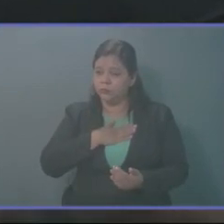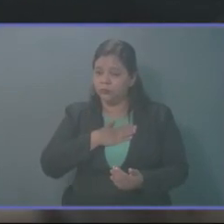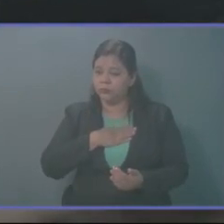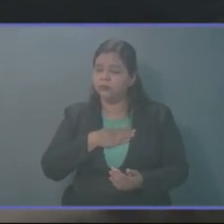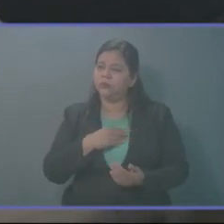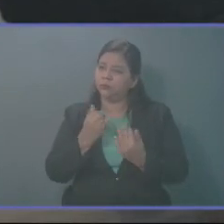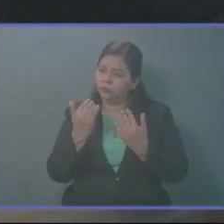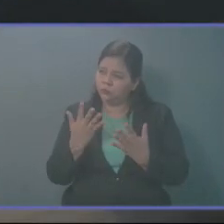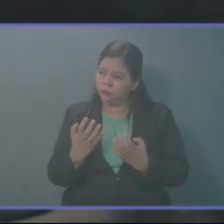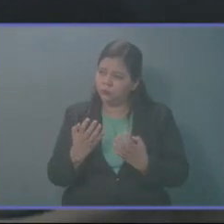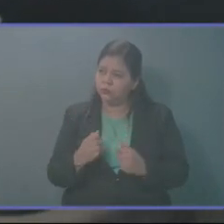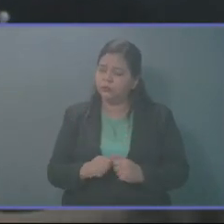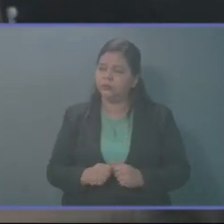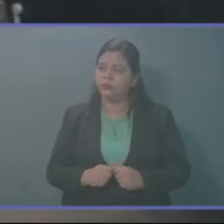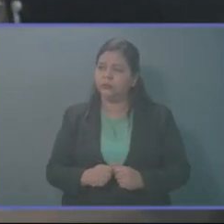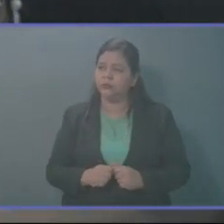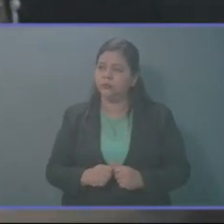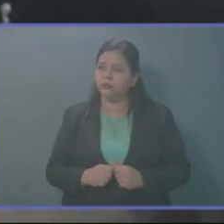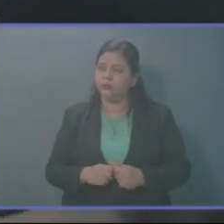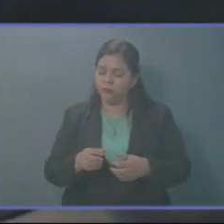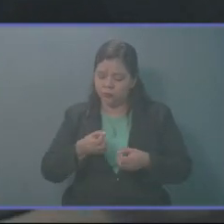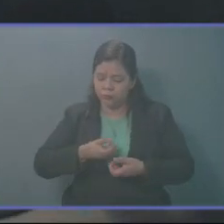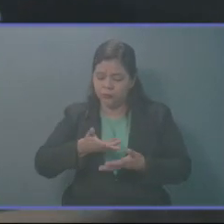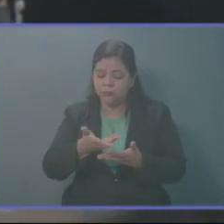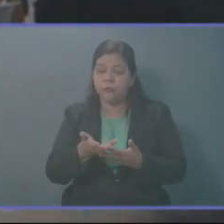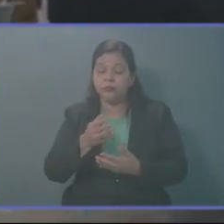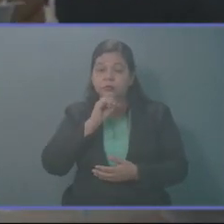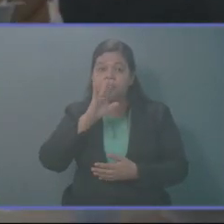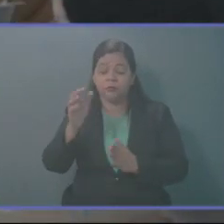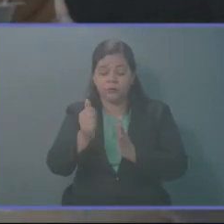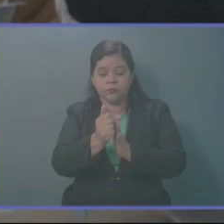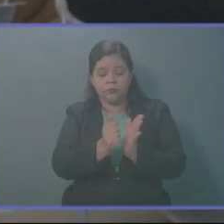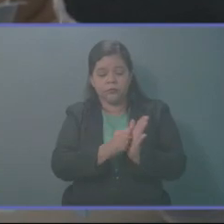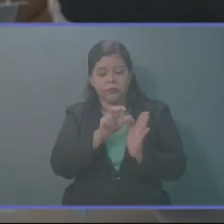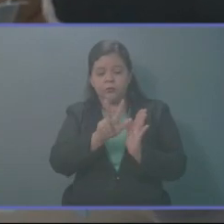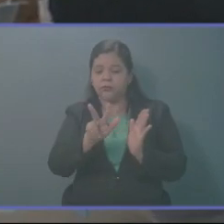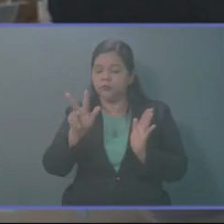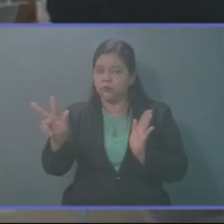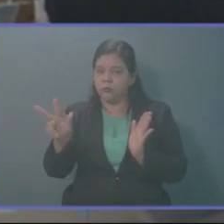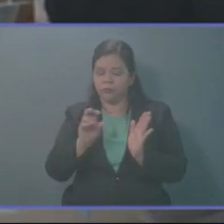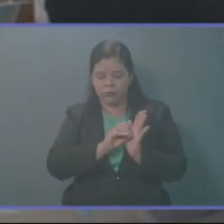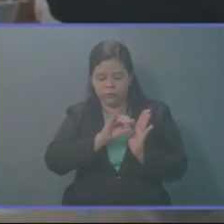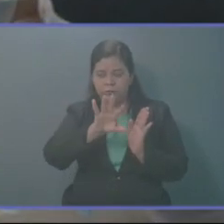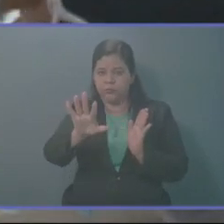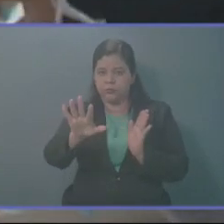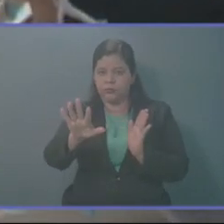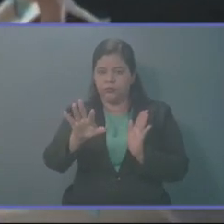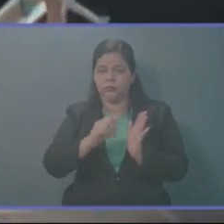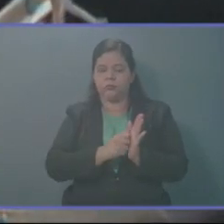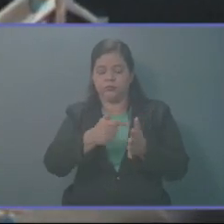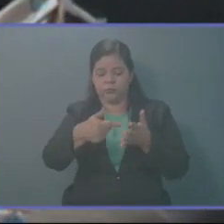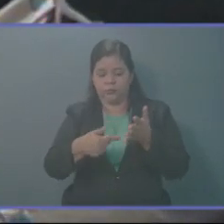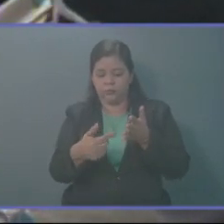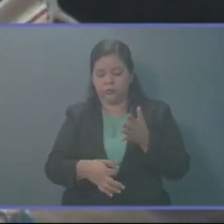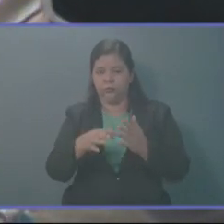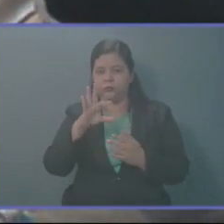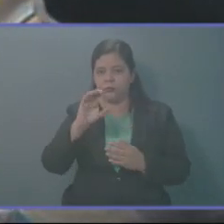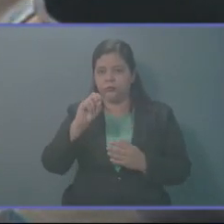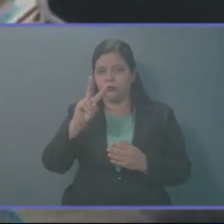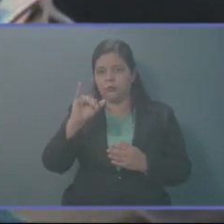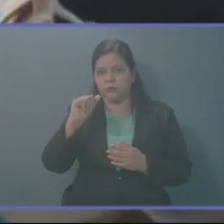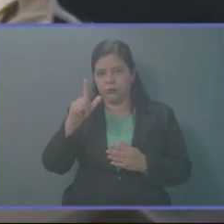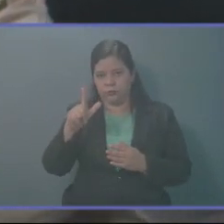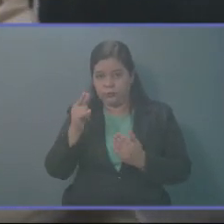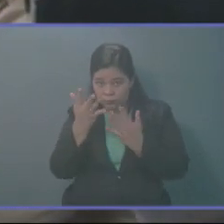permitir traer a cuenta lo que dice el artículo 33 de la ley del Fovial, que es la que se